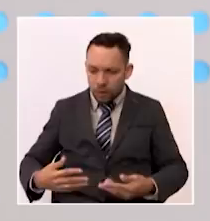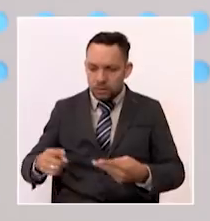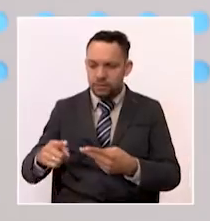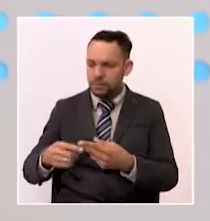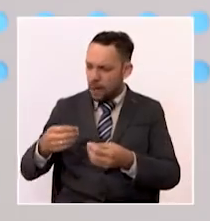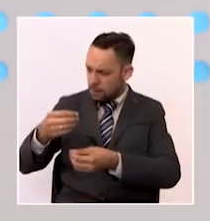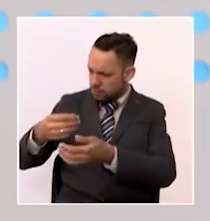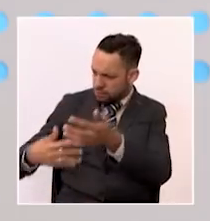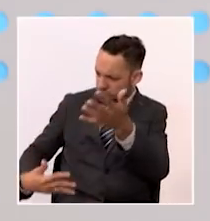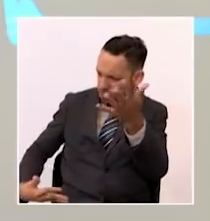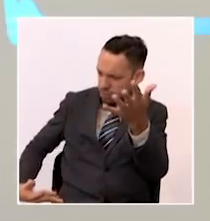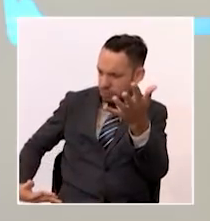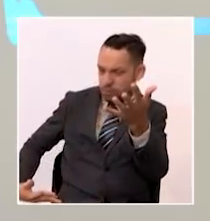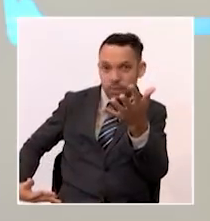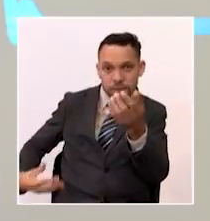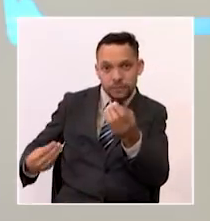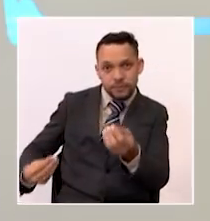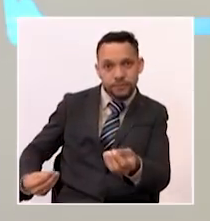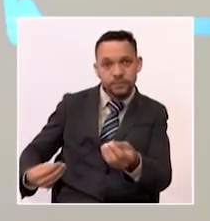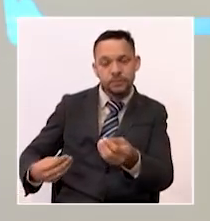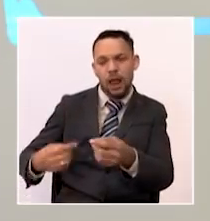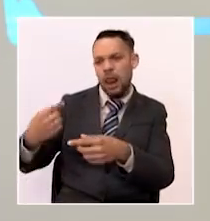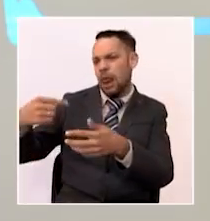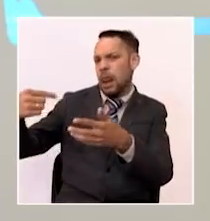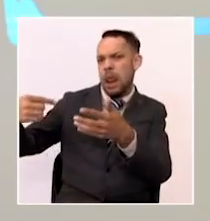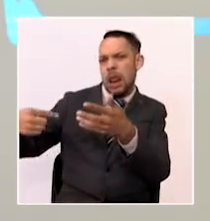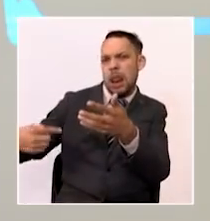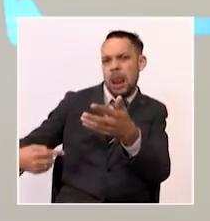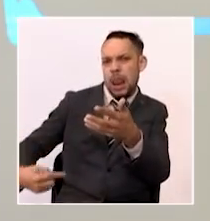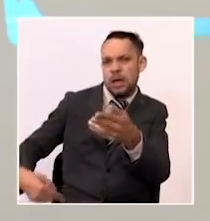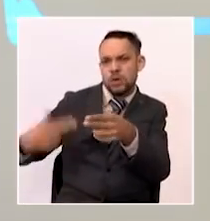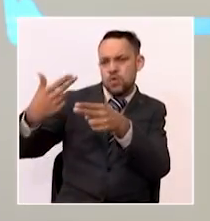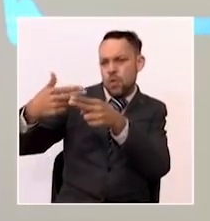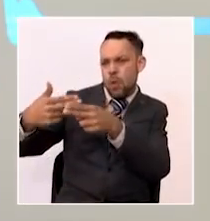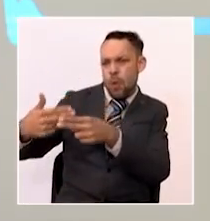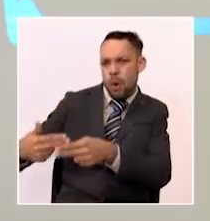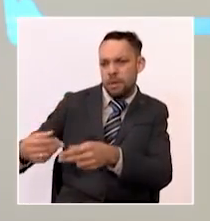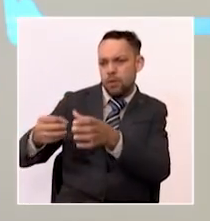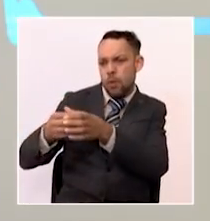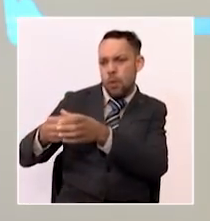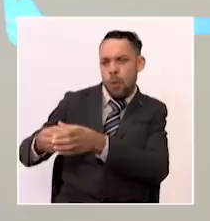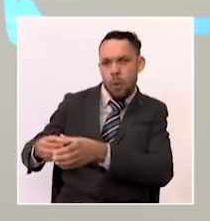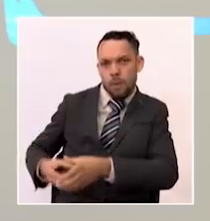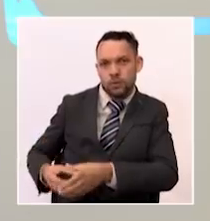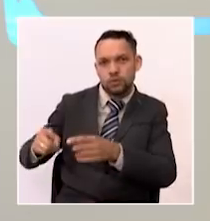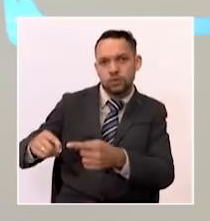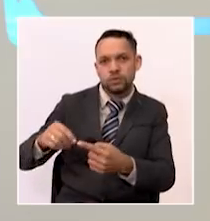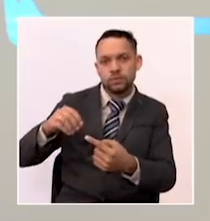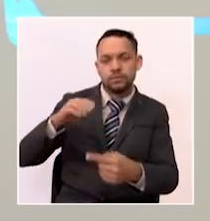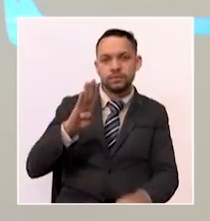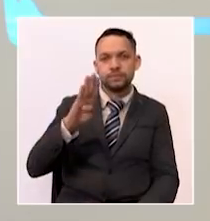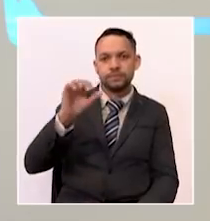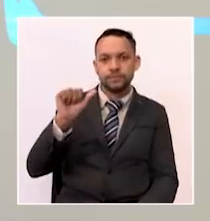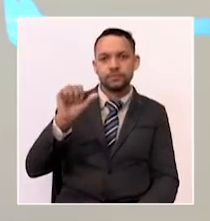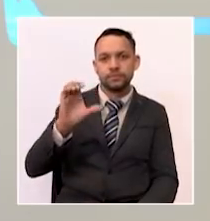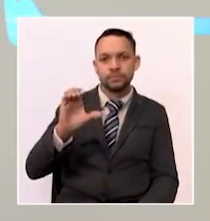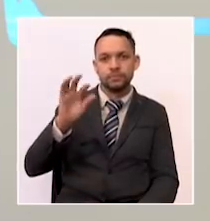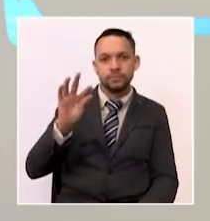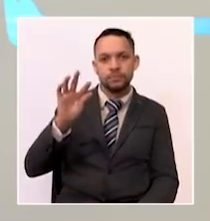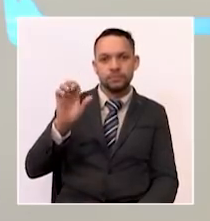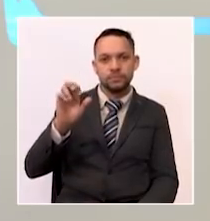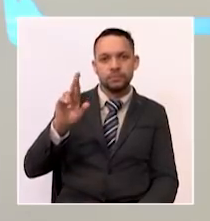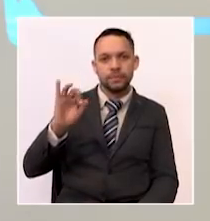las enterococos, está la Escherichia coli, la Klebsiella pneumoniae, dentro de las bacterias vaginales que incluso